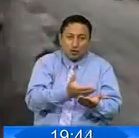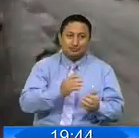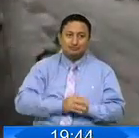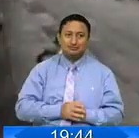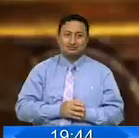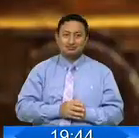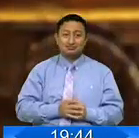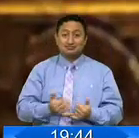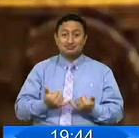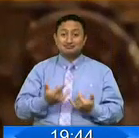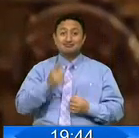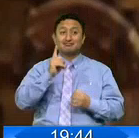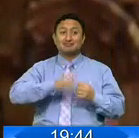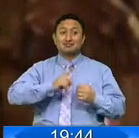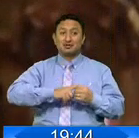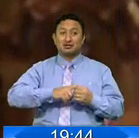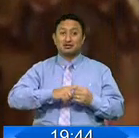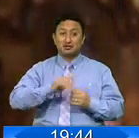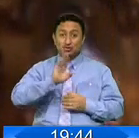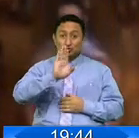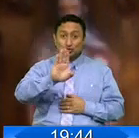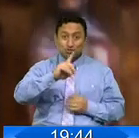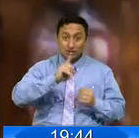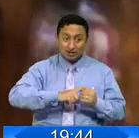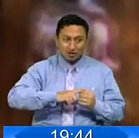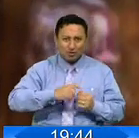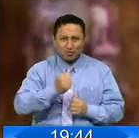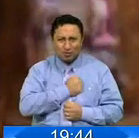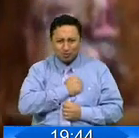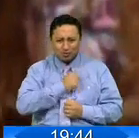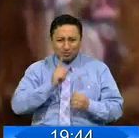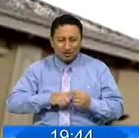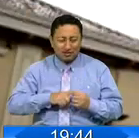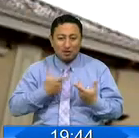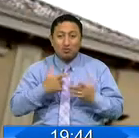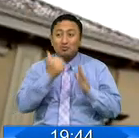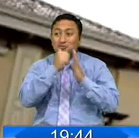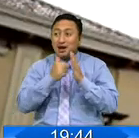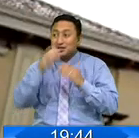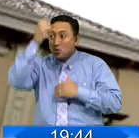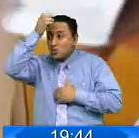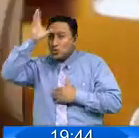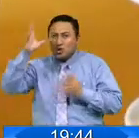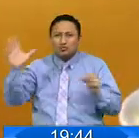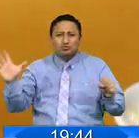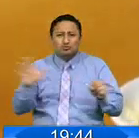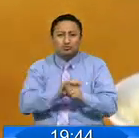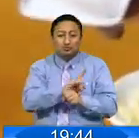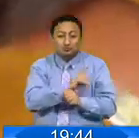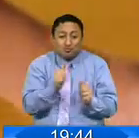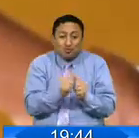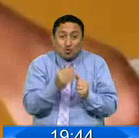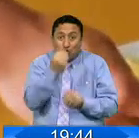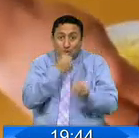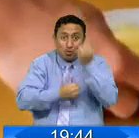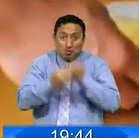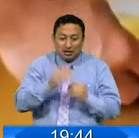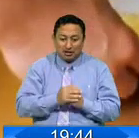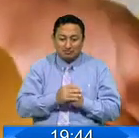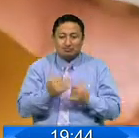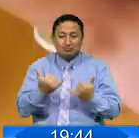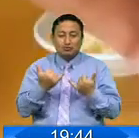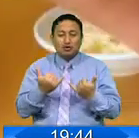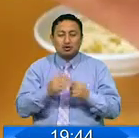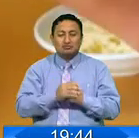decir que este Quito, su Quito, mi Quito, nuestro Quito lleno de arte y cultura, junto a la gastronomía fabulosa, nos han merecido